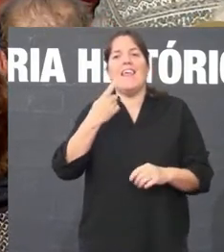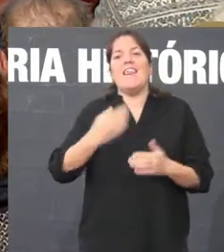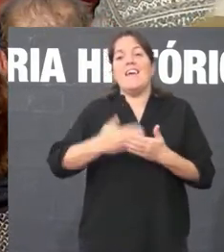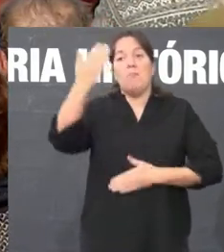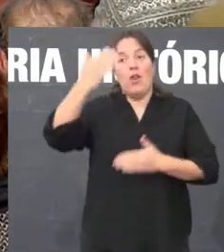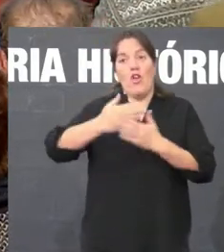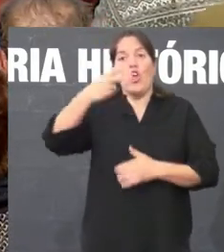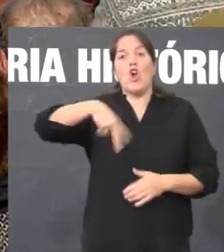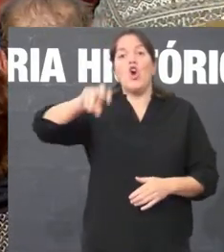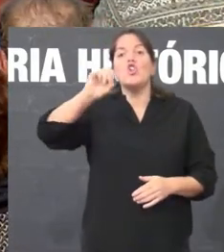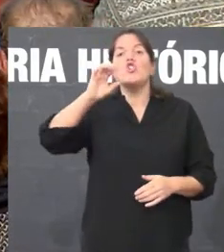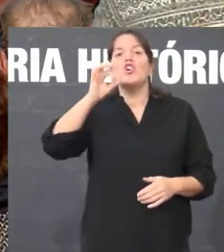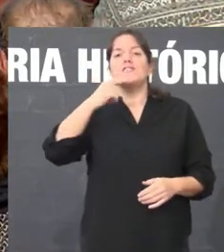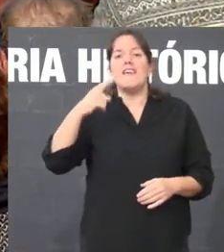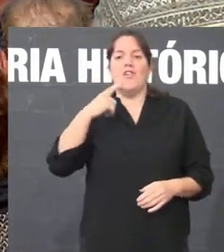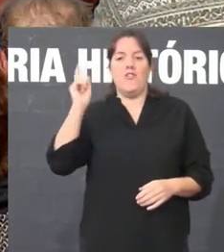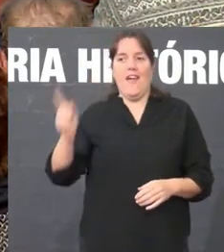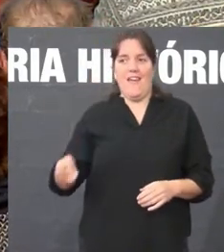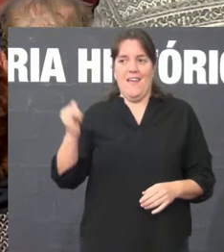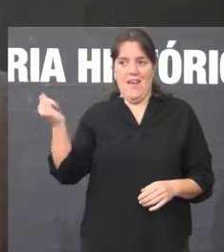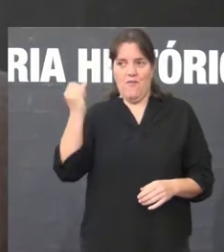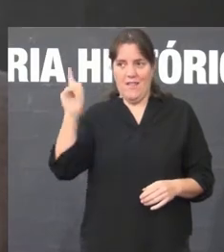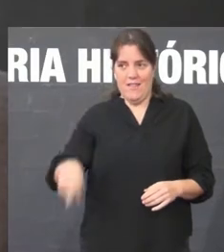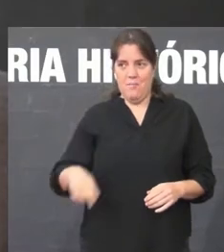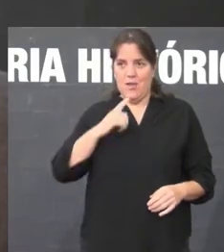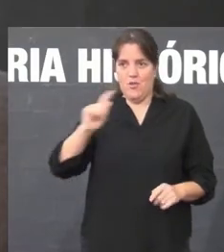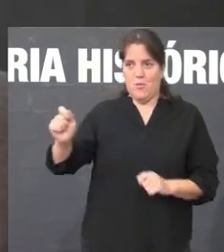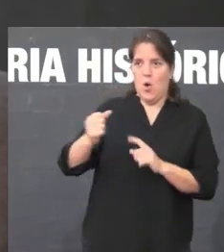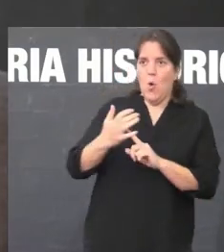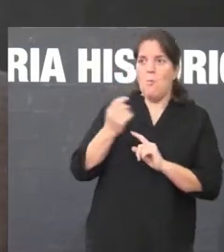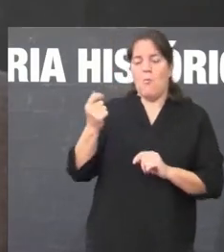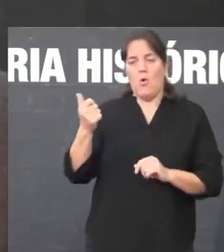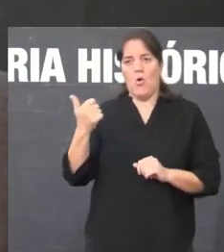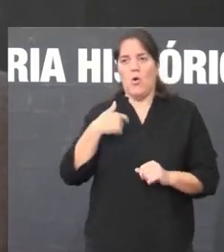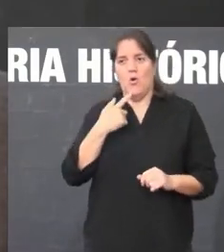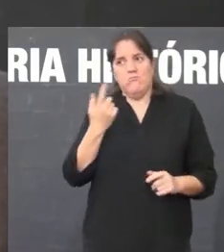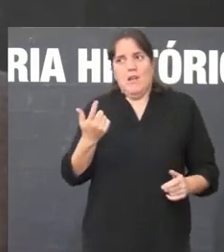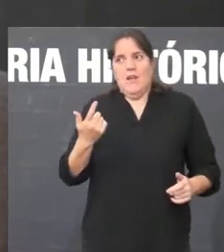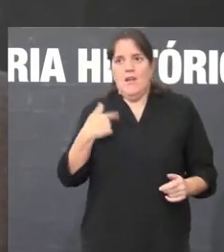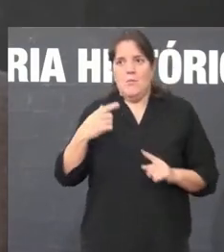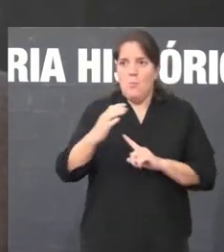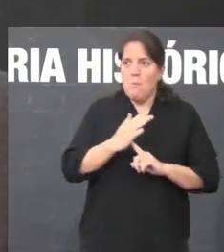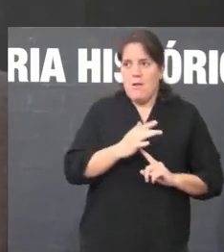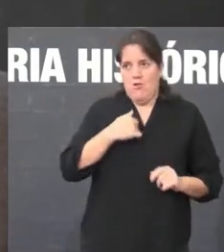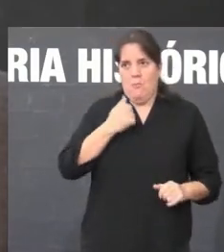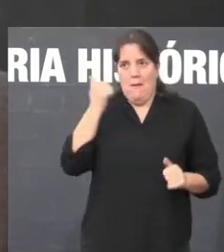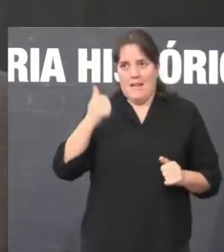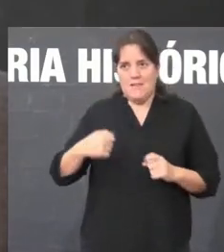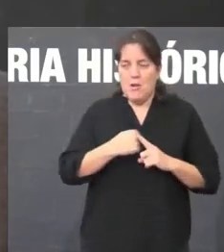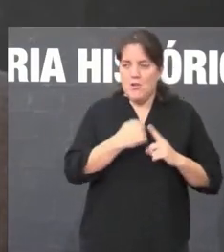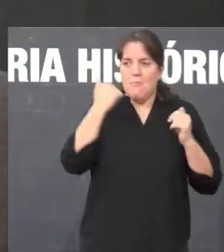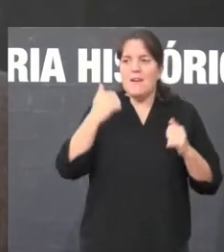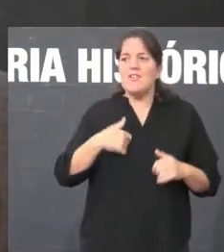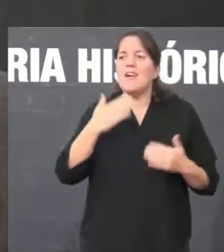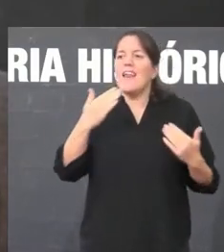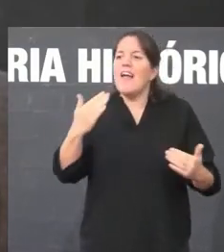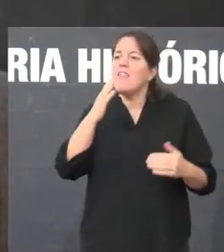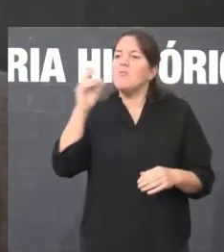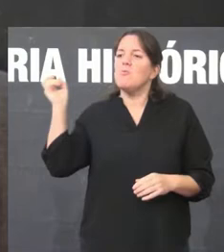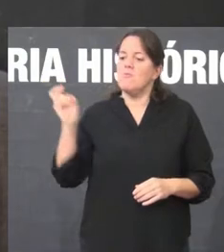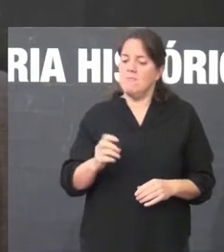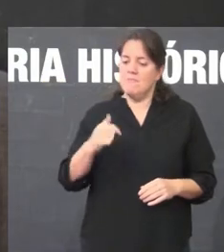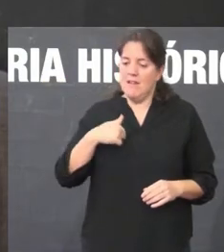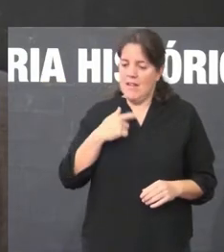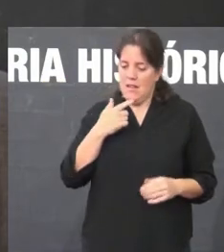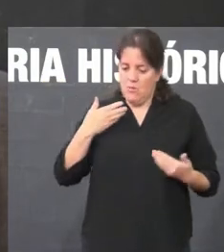tamén, e iso ainda lle engade máis presión a isto, non? Así que moitísimas grazas por estar aquí e